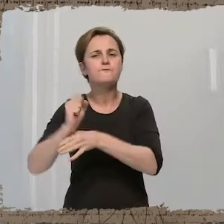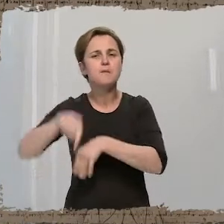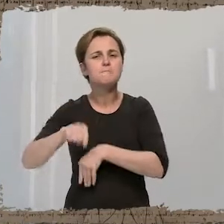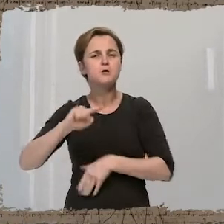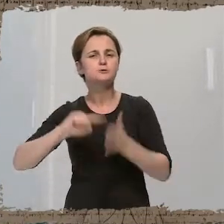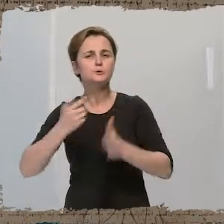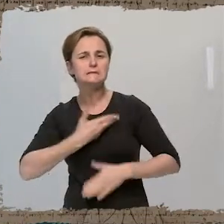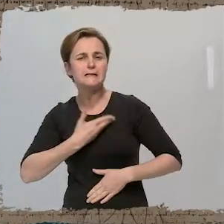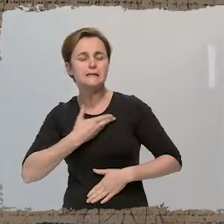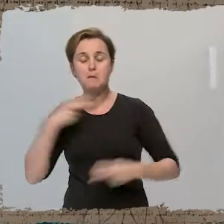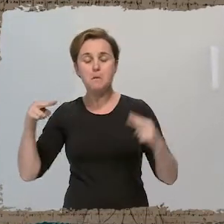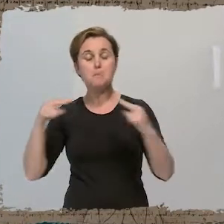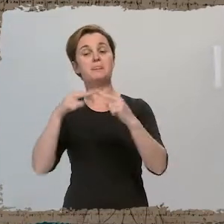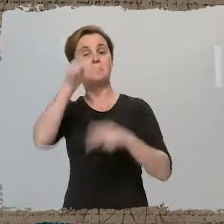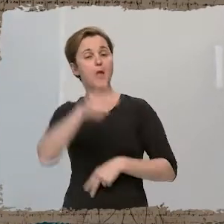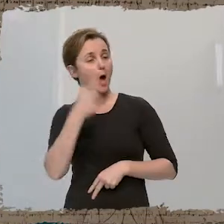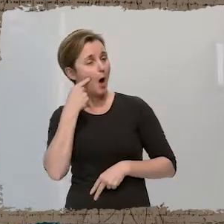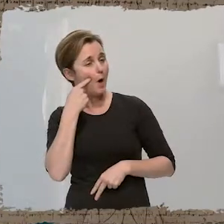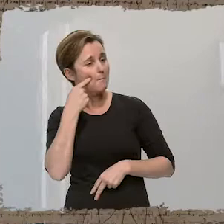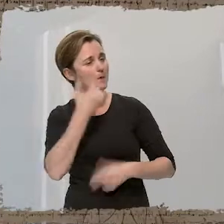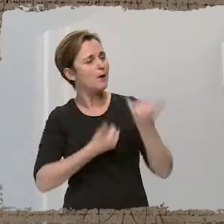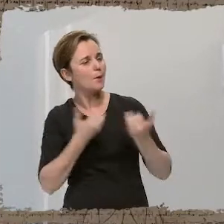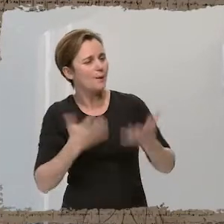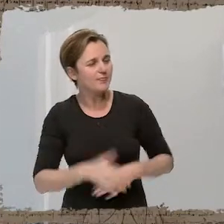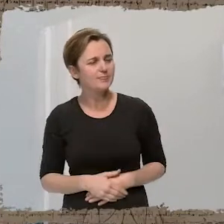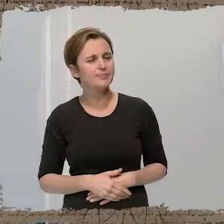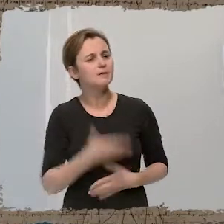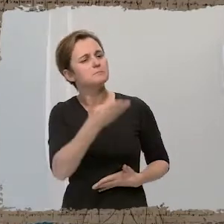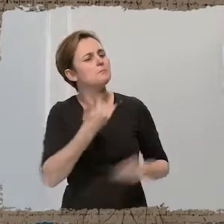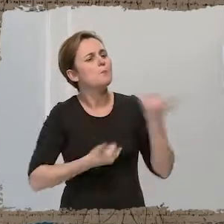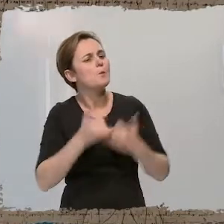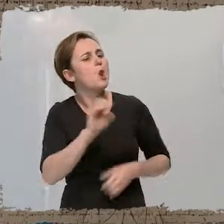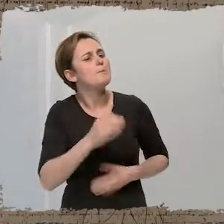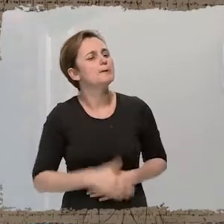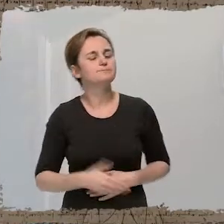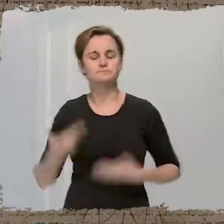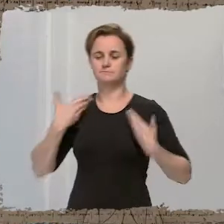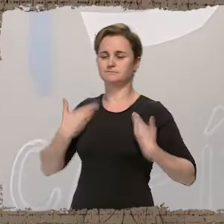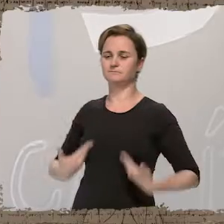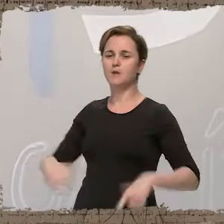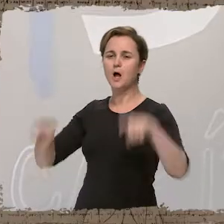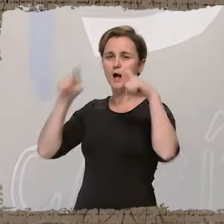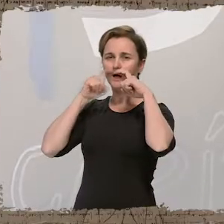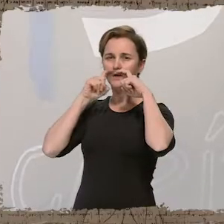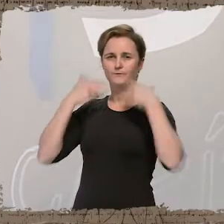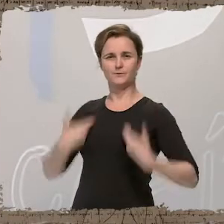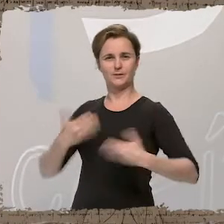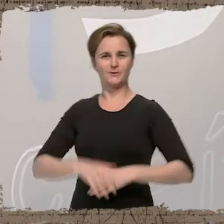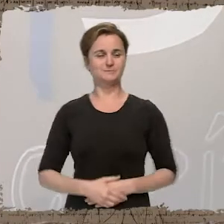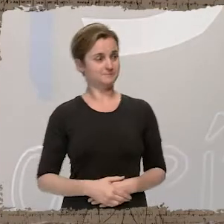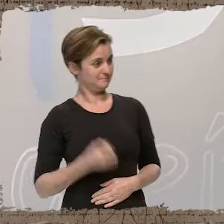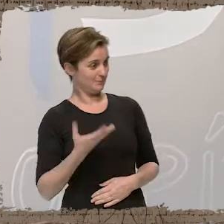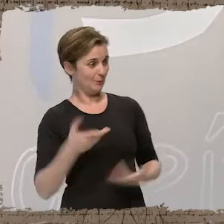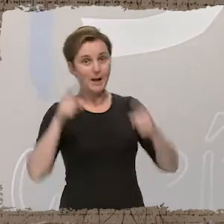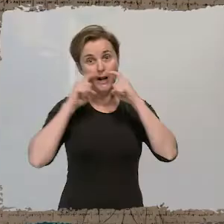famosas de la ciudad y encontramos este señor que gentilmente nos va a dar una nota si nos puede decir no su nombre mi nombre es alfredo villa alfredo son